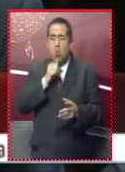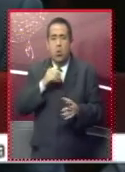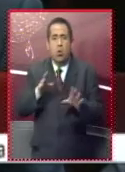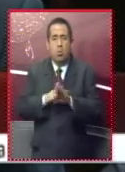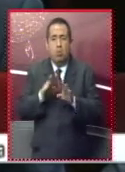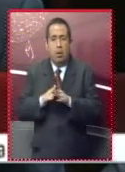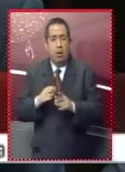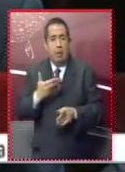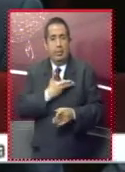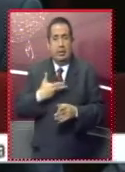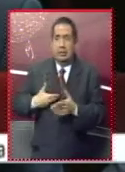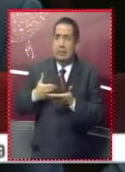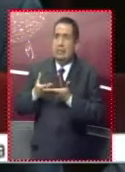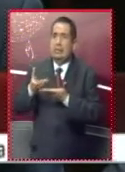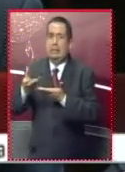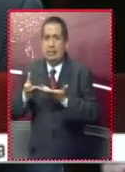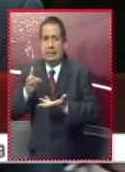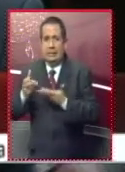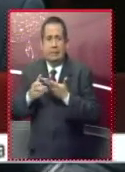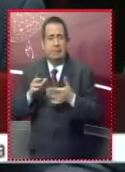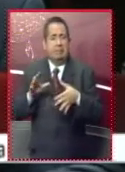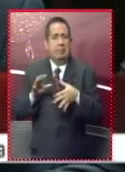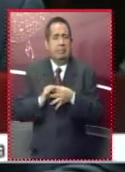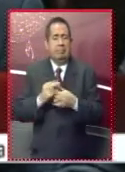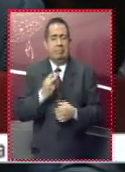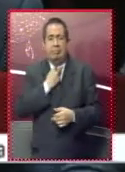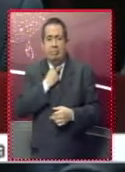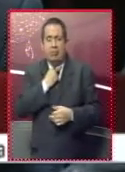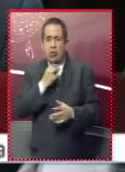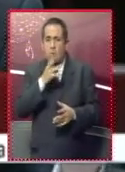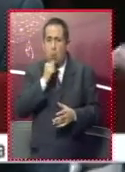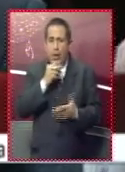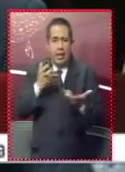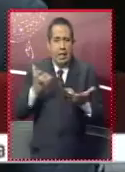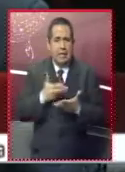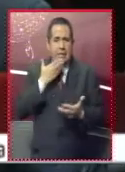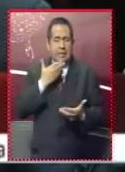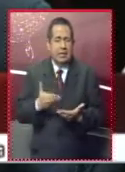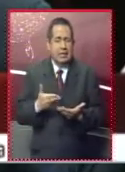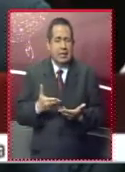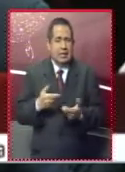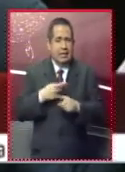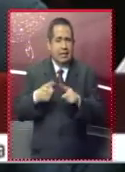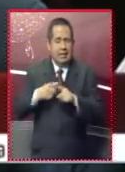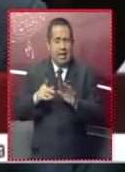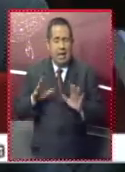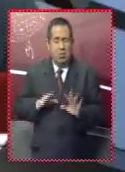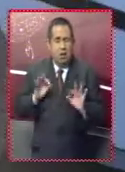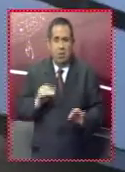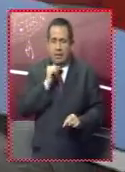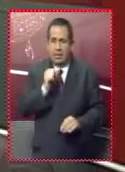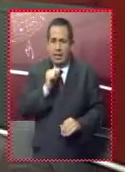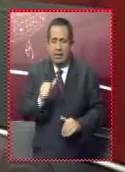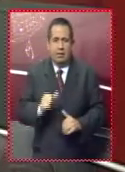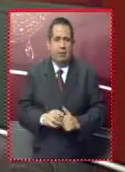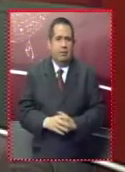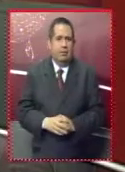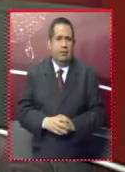Poder Ejecutivo, significa un candado que no en todo momento es pertinente.